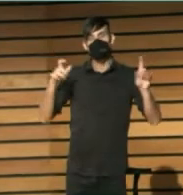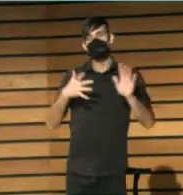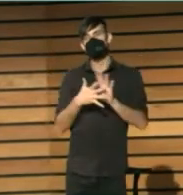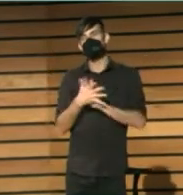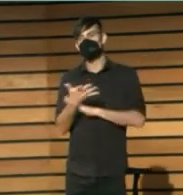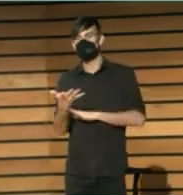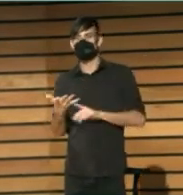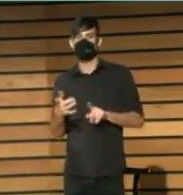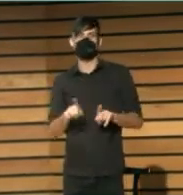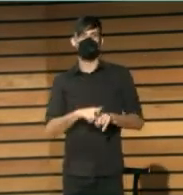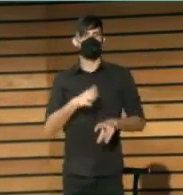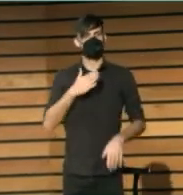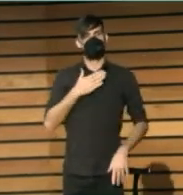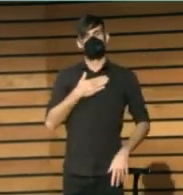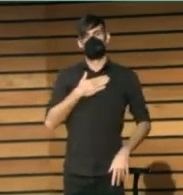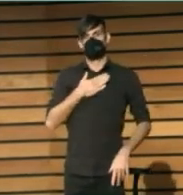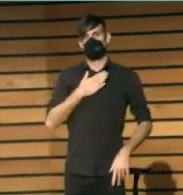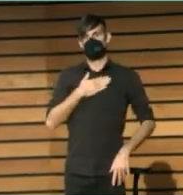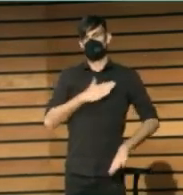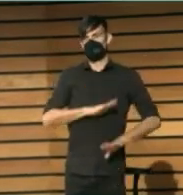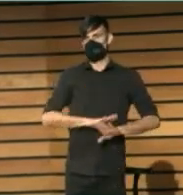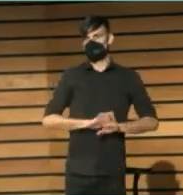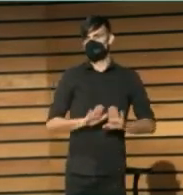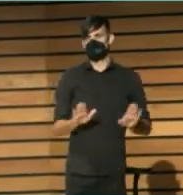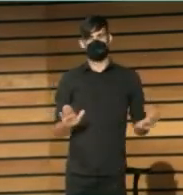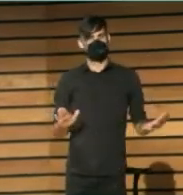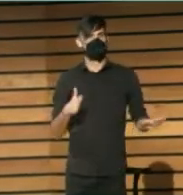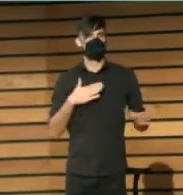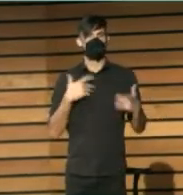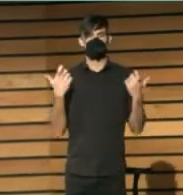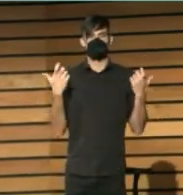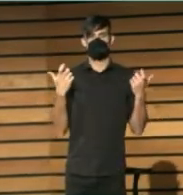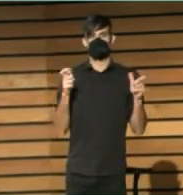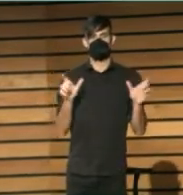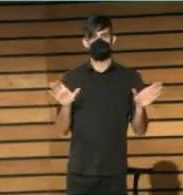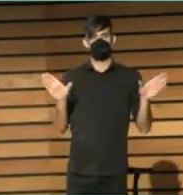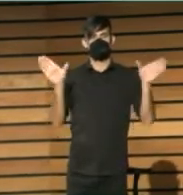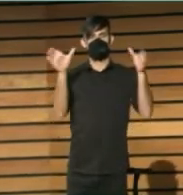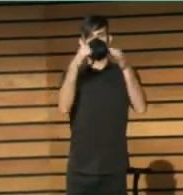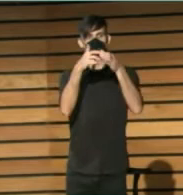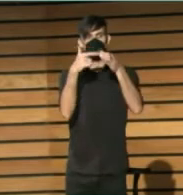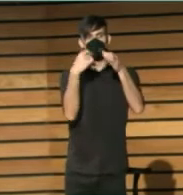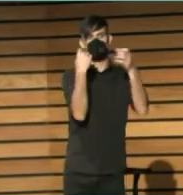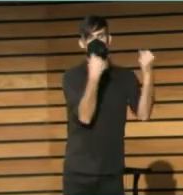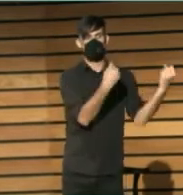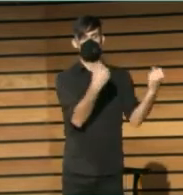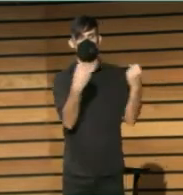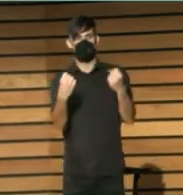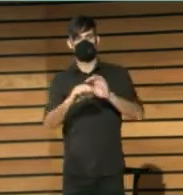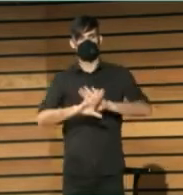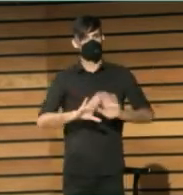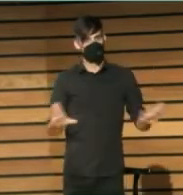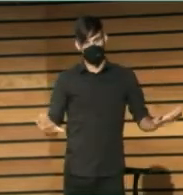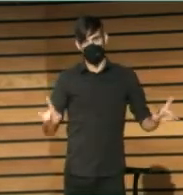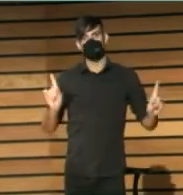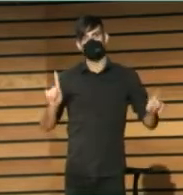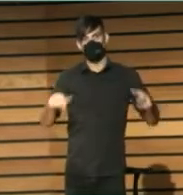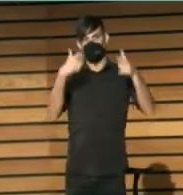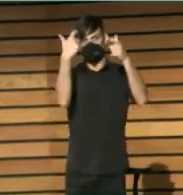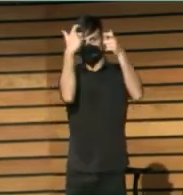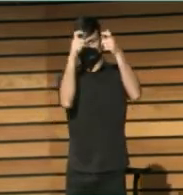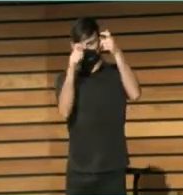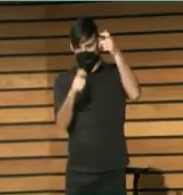un patrimonio de una clase o de unas clases, ni de